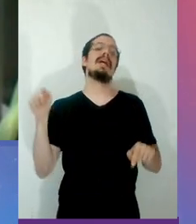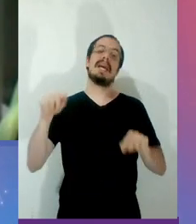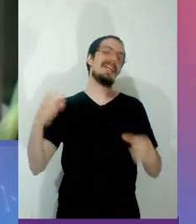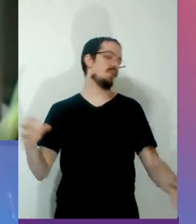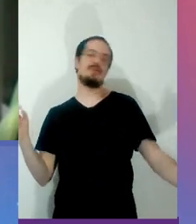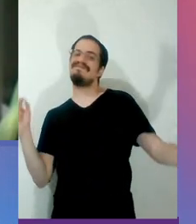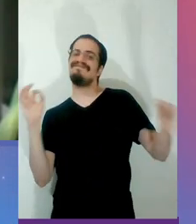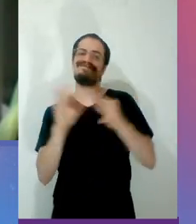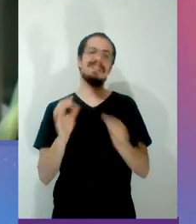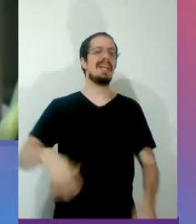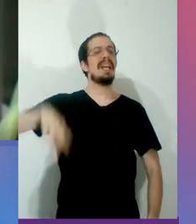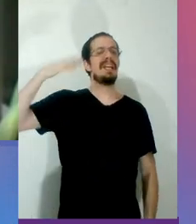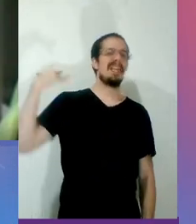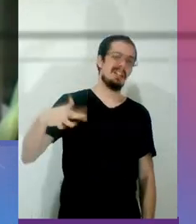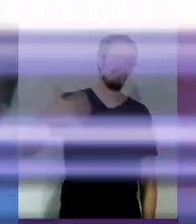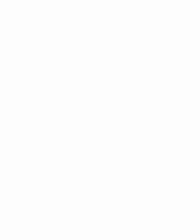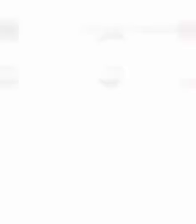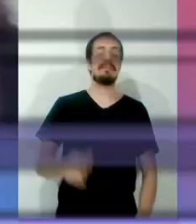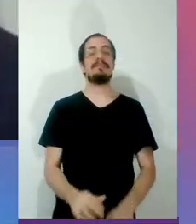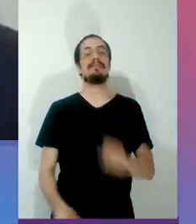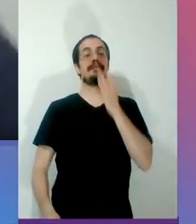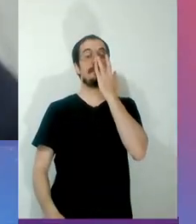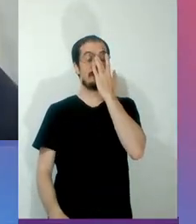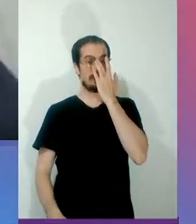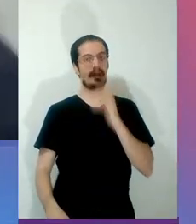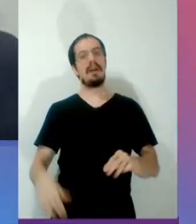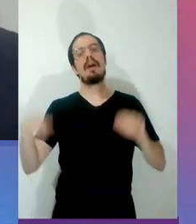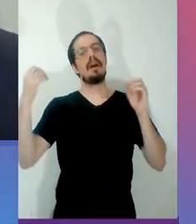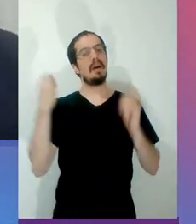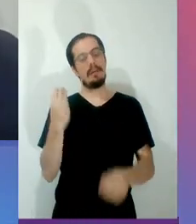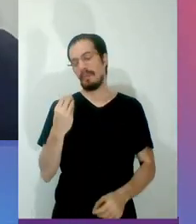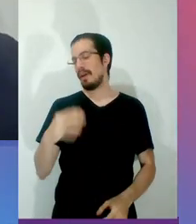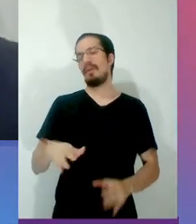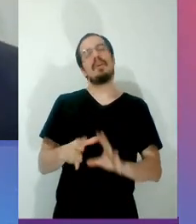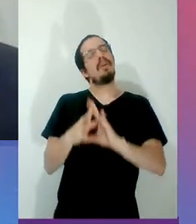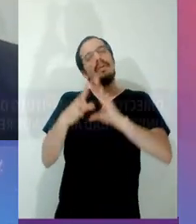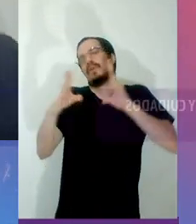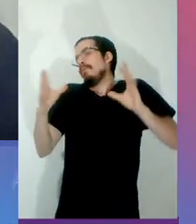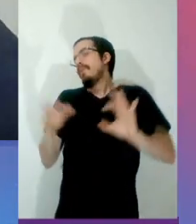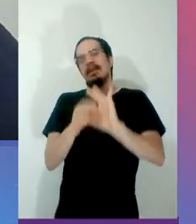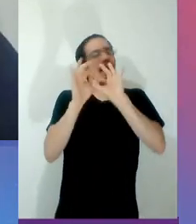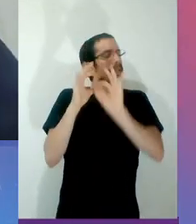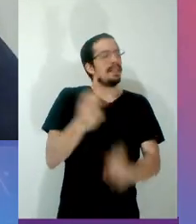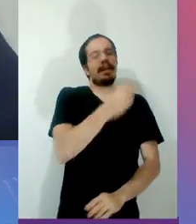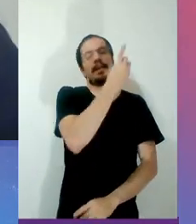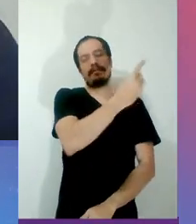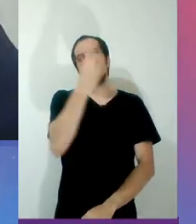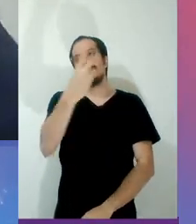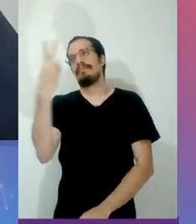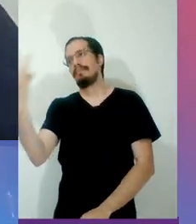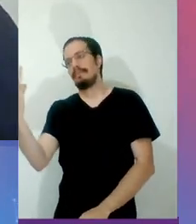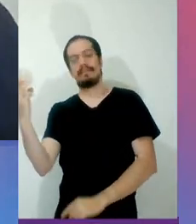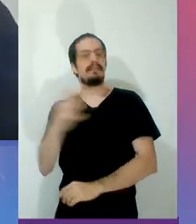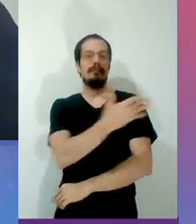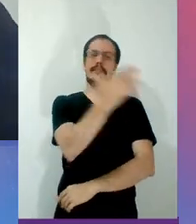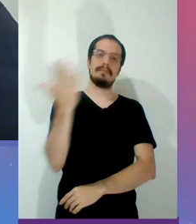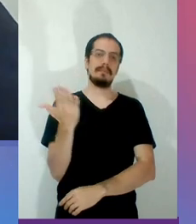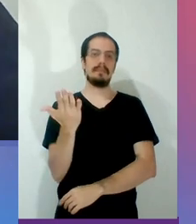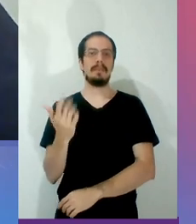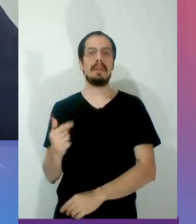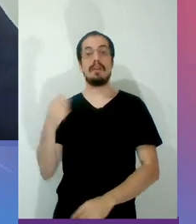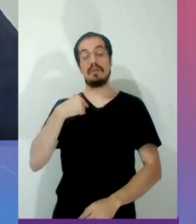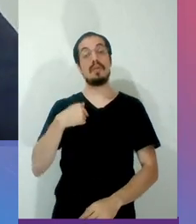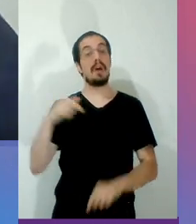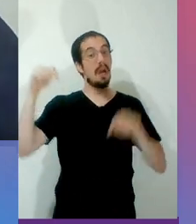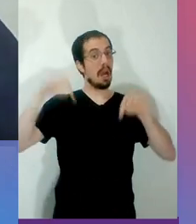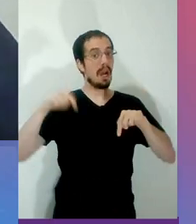Eso. Bueno, muchas gracias, Elia, Verónica, Vanessa. Voy a leer de manera